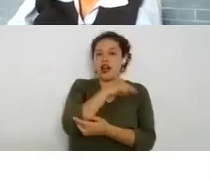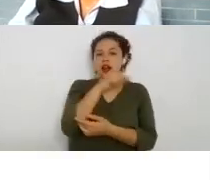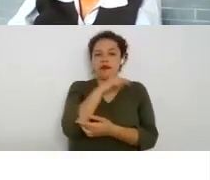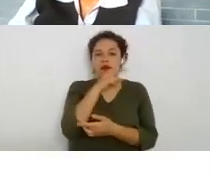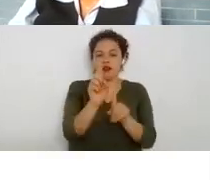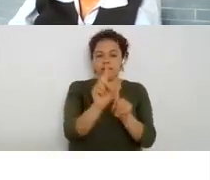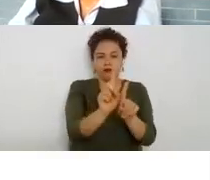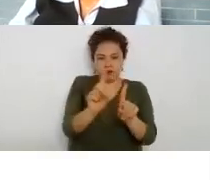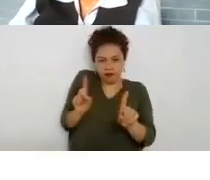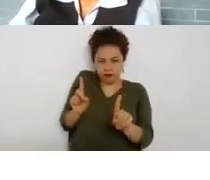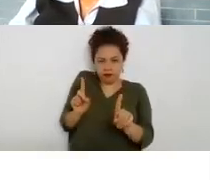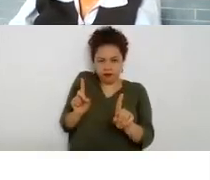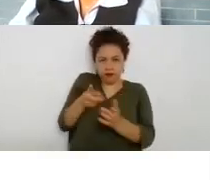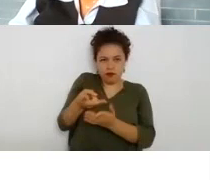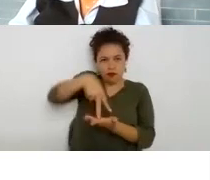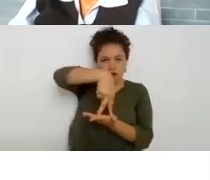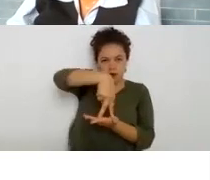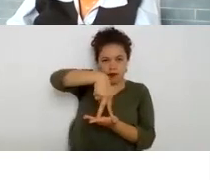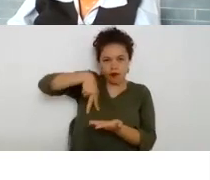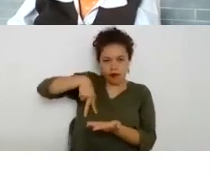atrás. ¿De acuerdo?